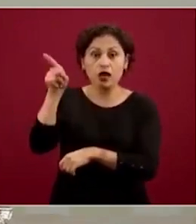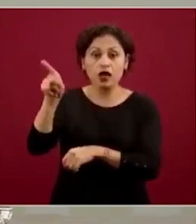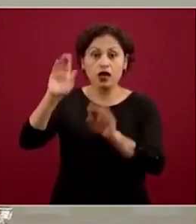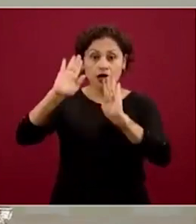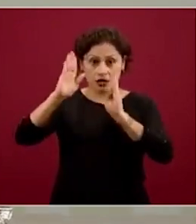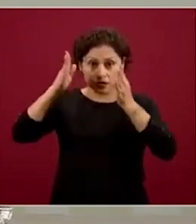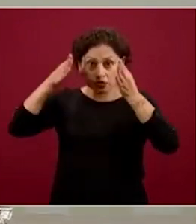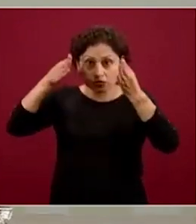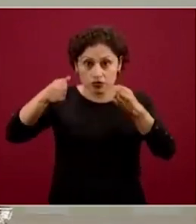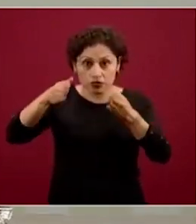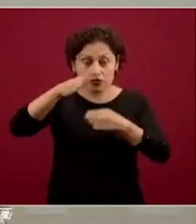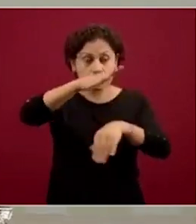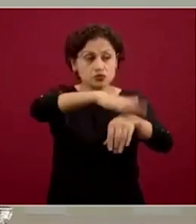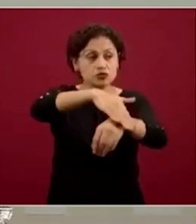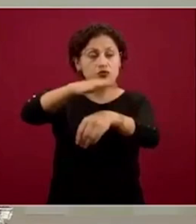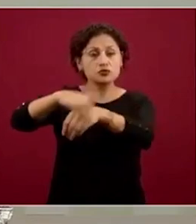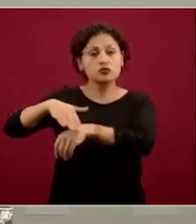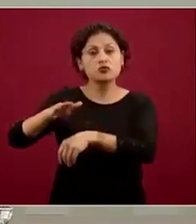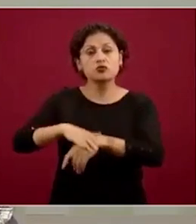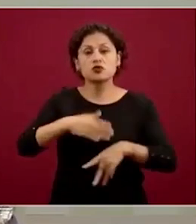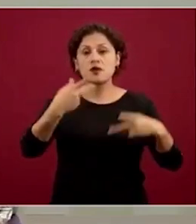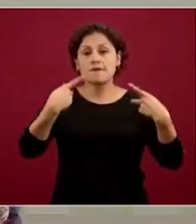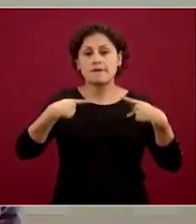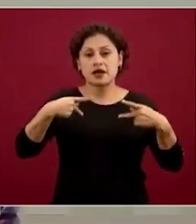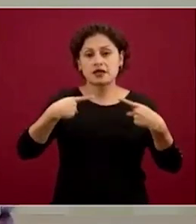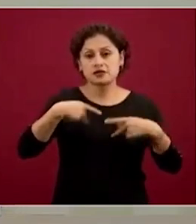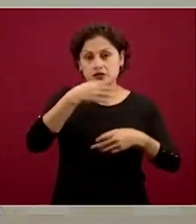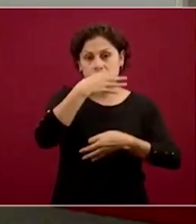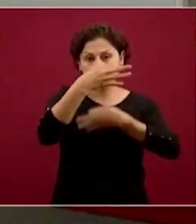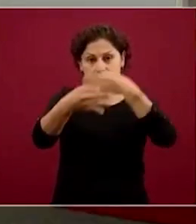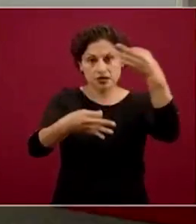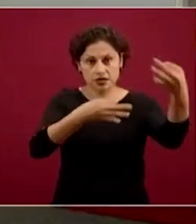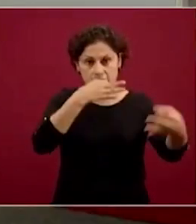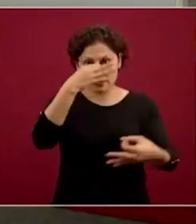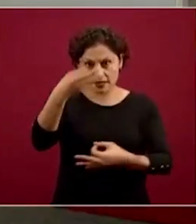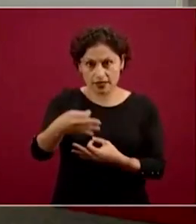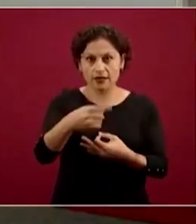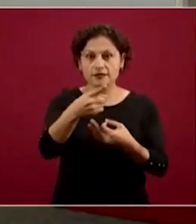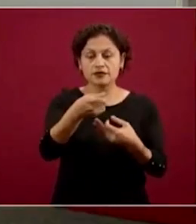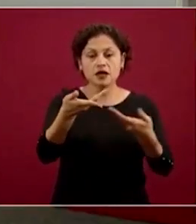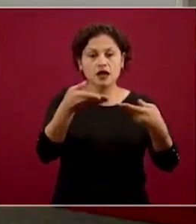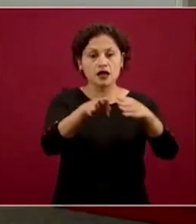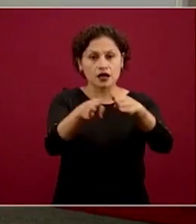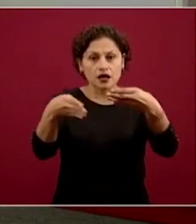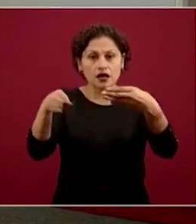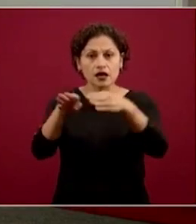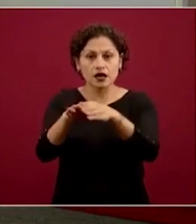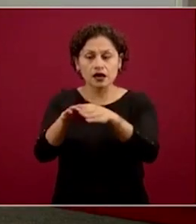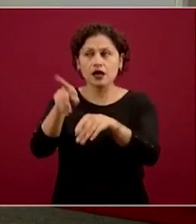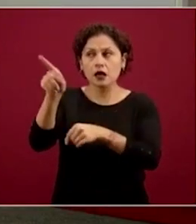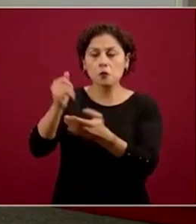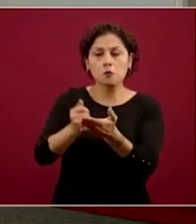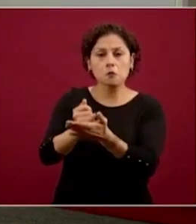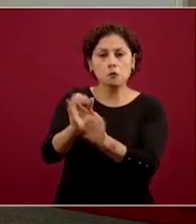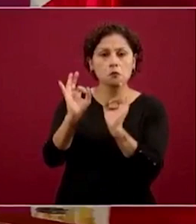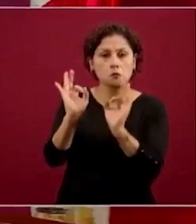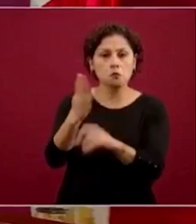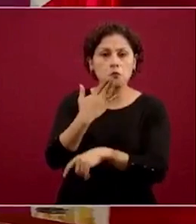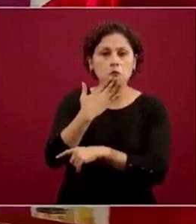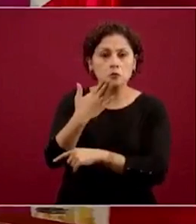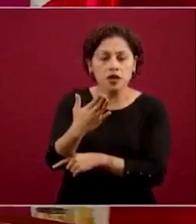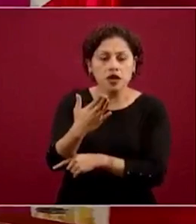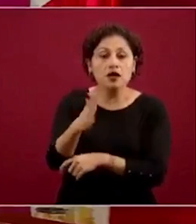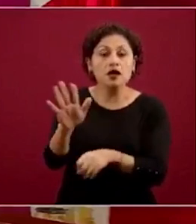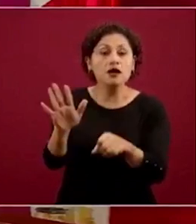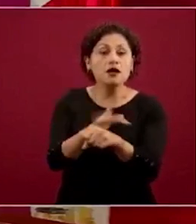hacia la ciudadanía. La realidad social y económica de México es muy distinta a la de Europa Occidental, porque tenemos